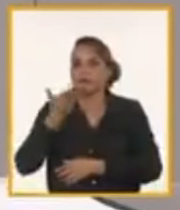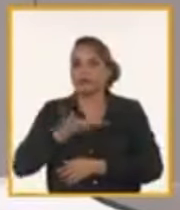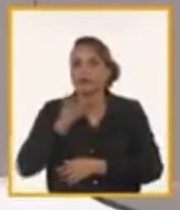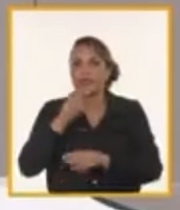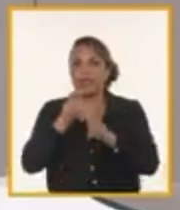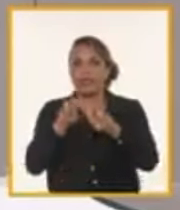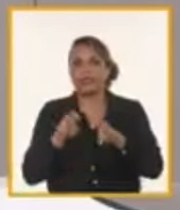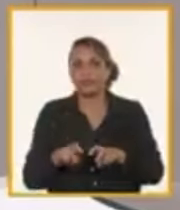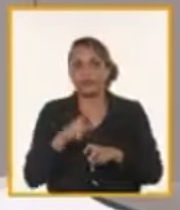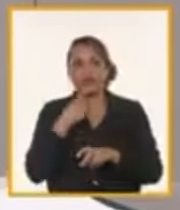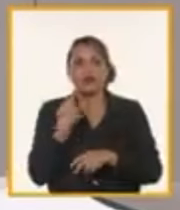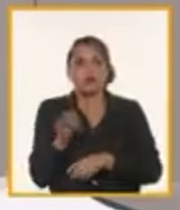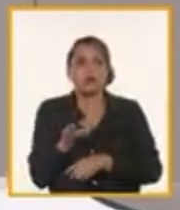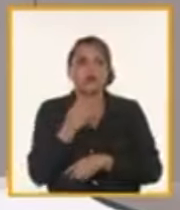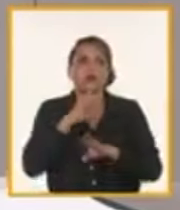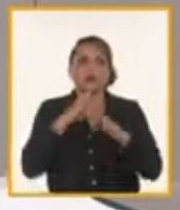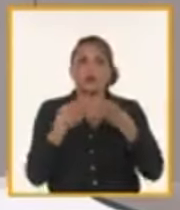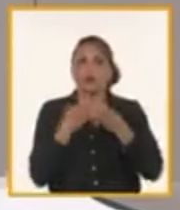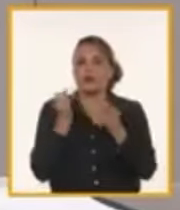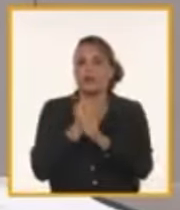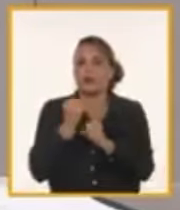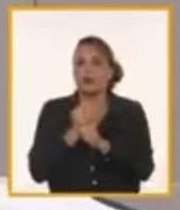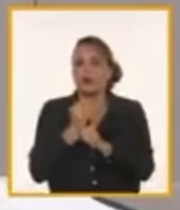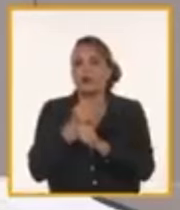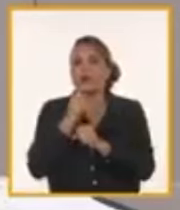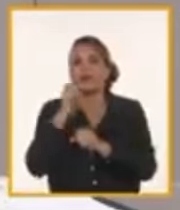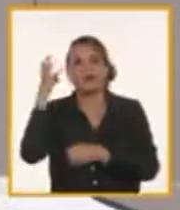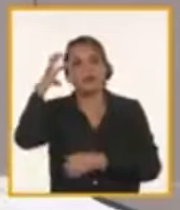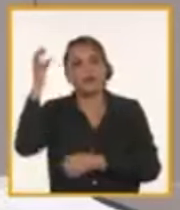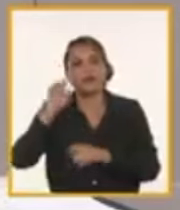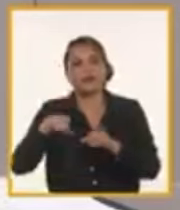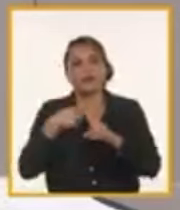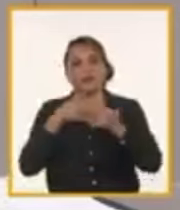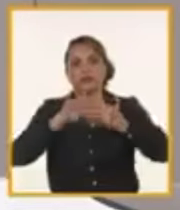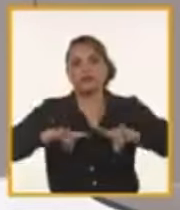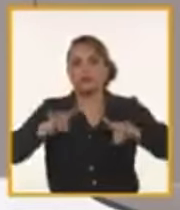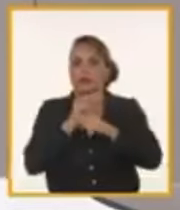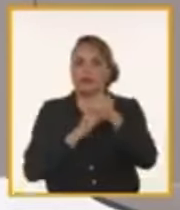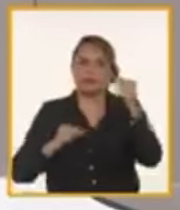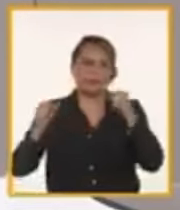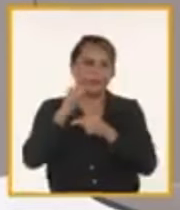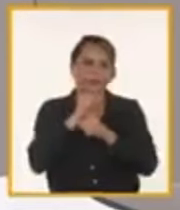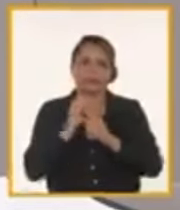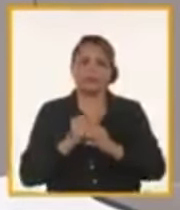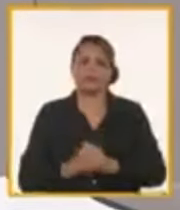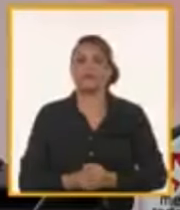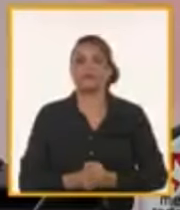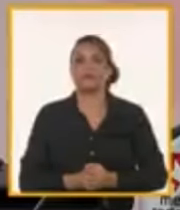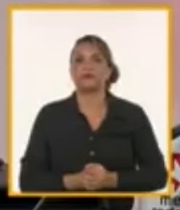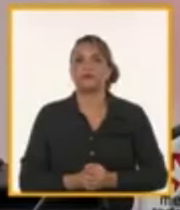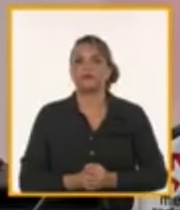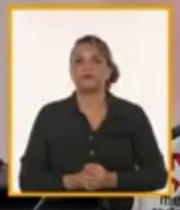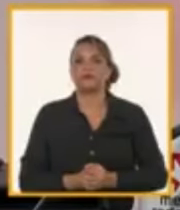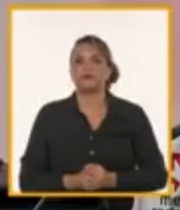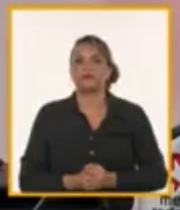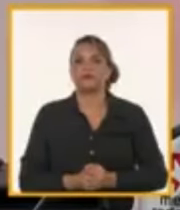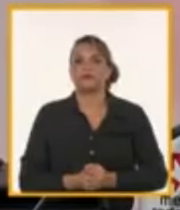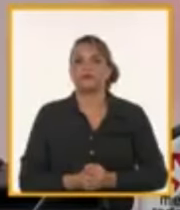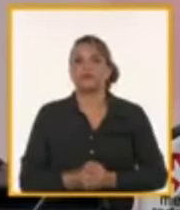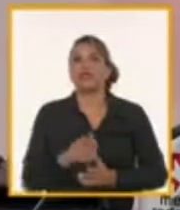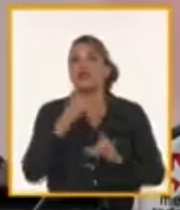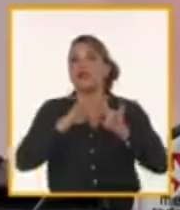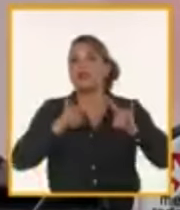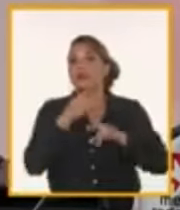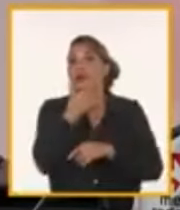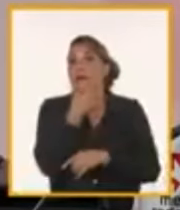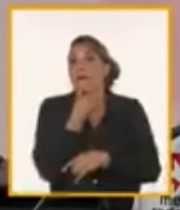asamblea como la gestión de trabajo gubernamental y que la universidad ha sido un actor fundamental en este sentido bueno ser la universidad más joven también tiene que